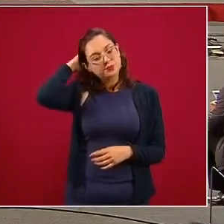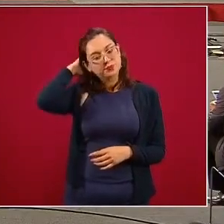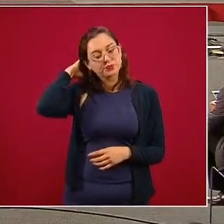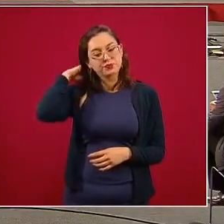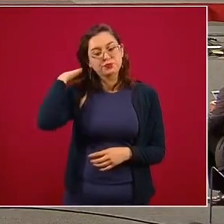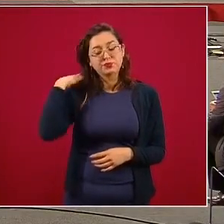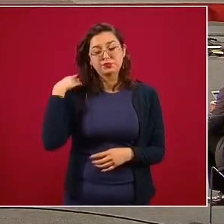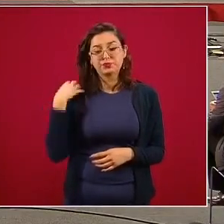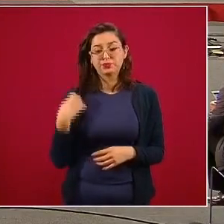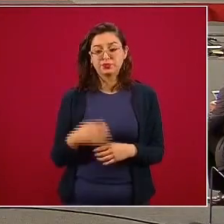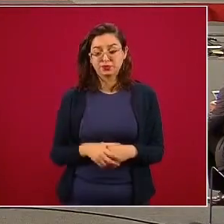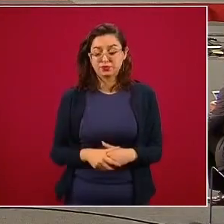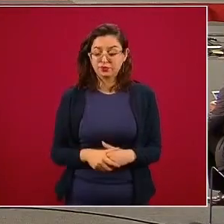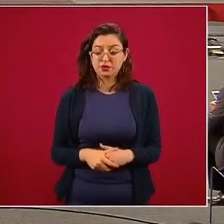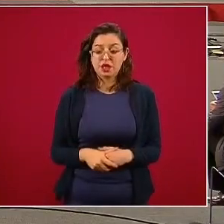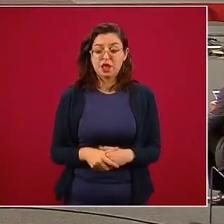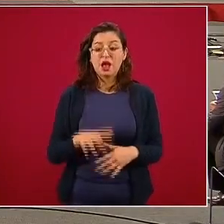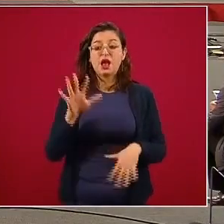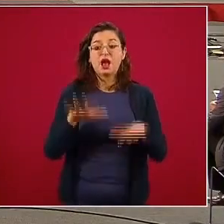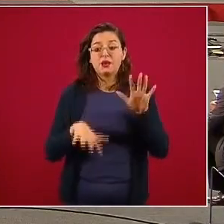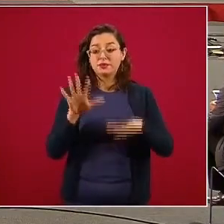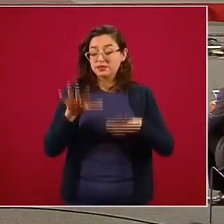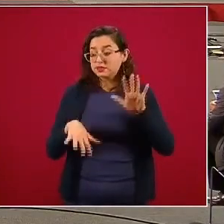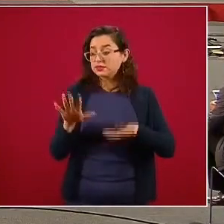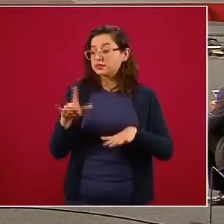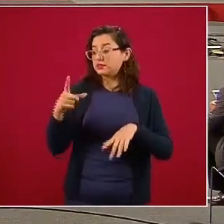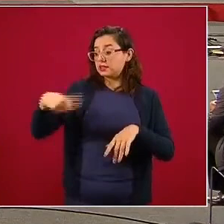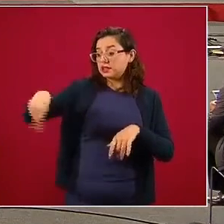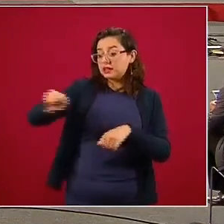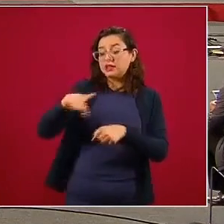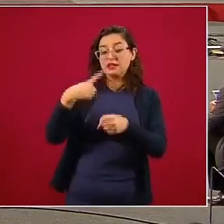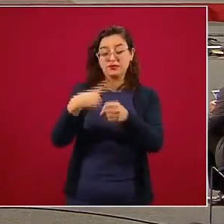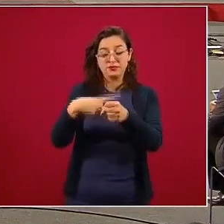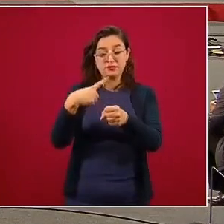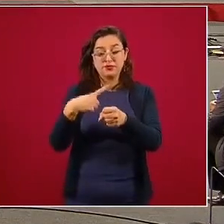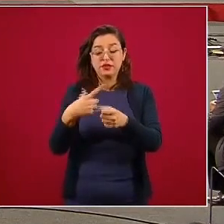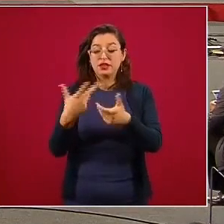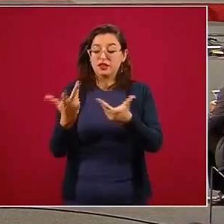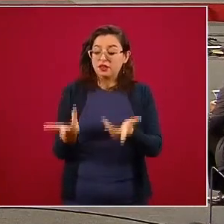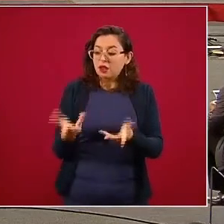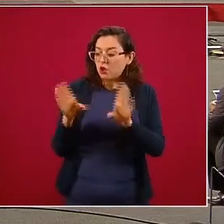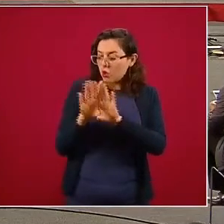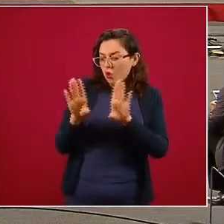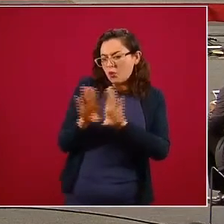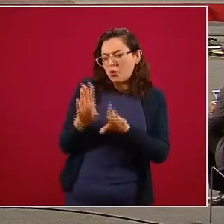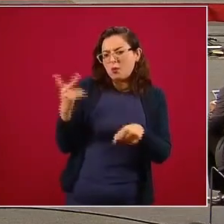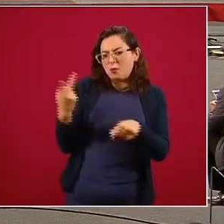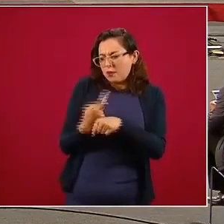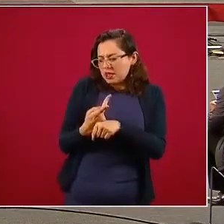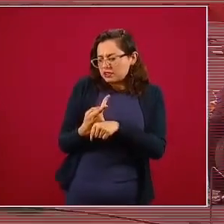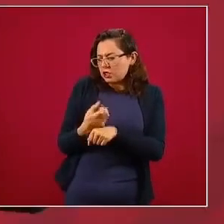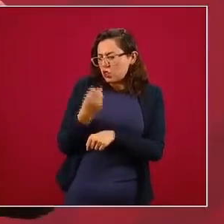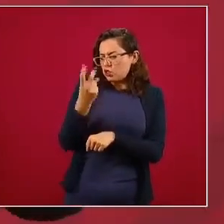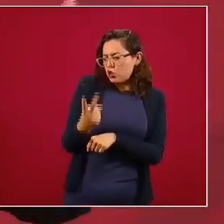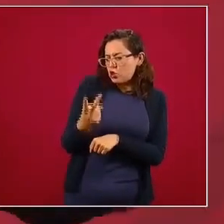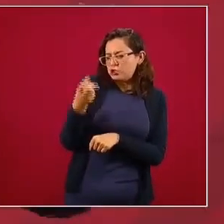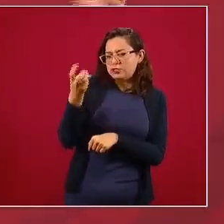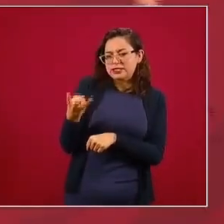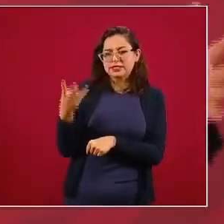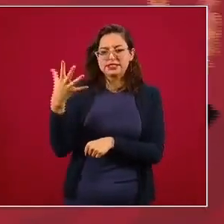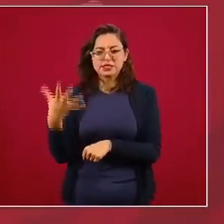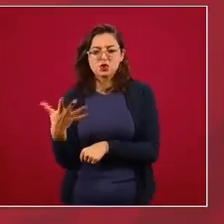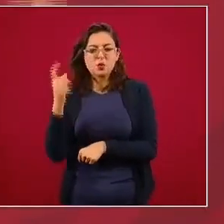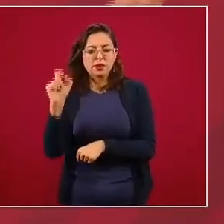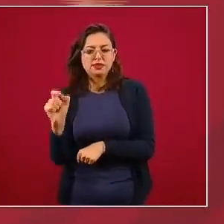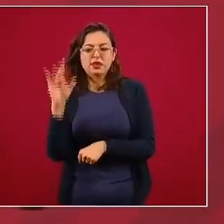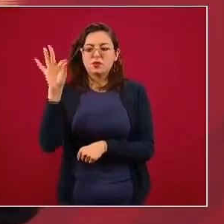de casos, que es el tipo de estudio descriptivo en el que se toman informes de lo que le ocurre a 2, 3, 5, 7,